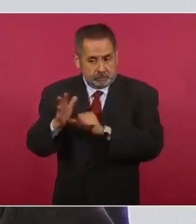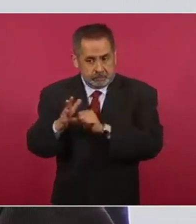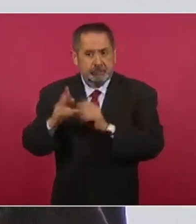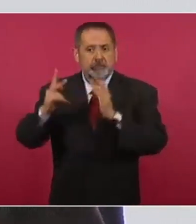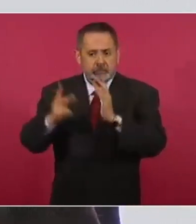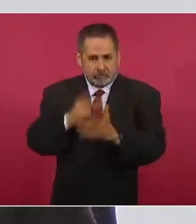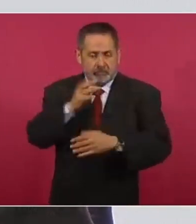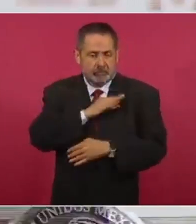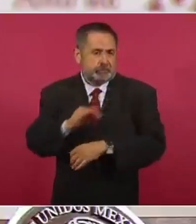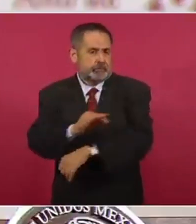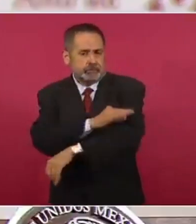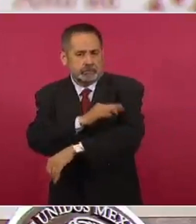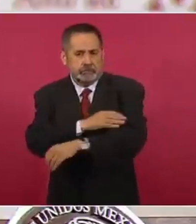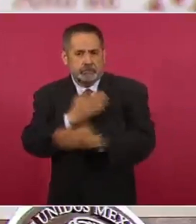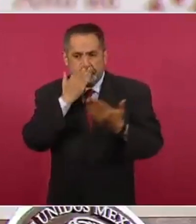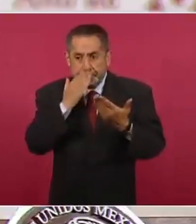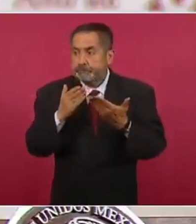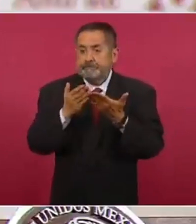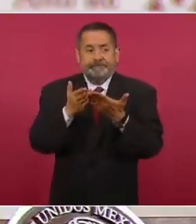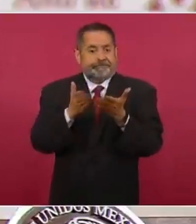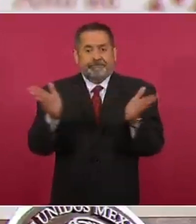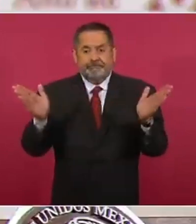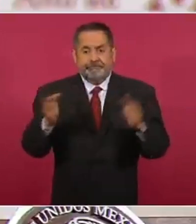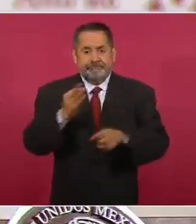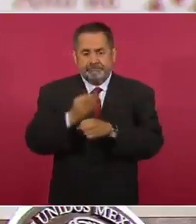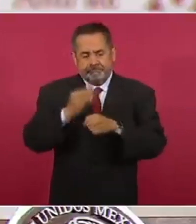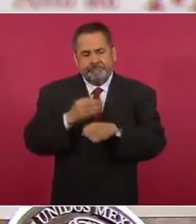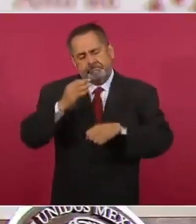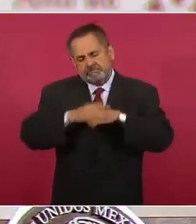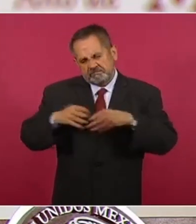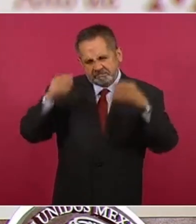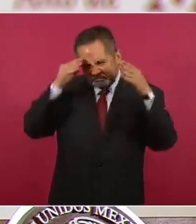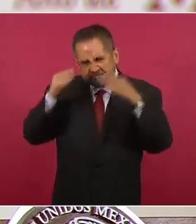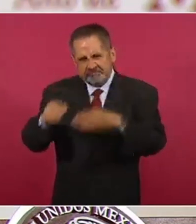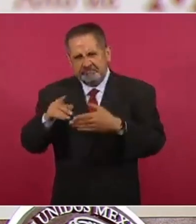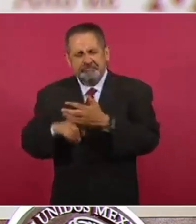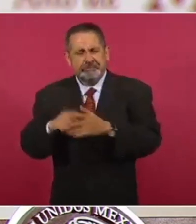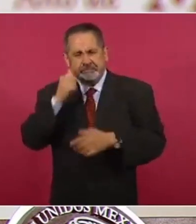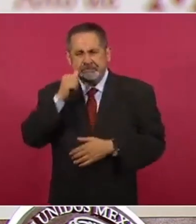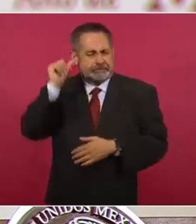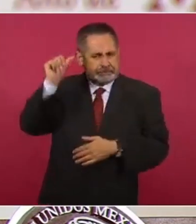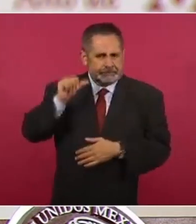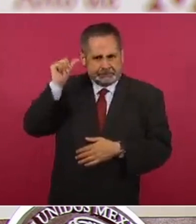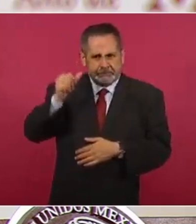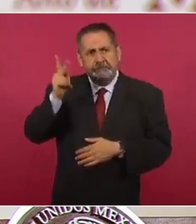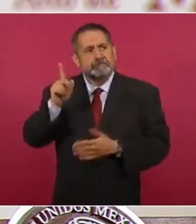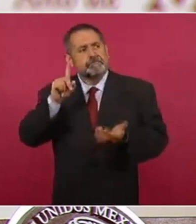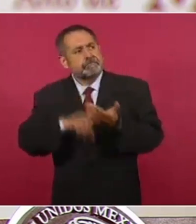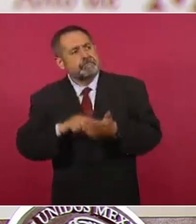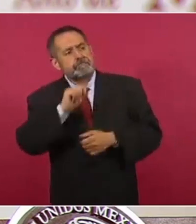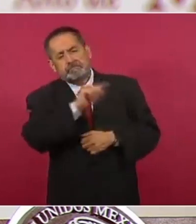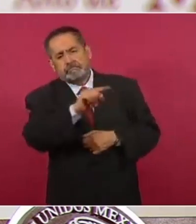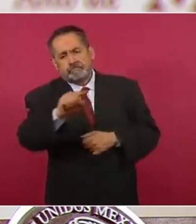que la vacunación cobit sigue abierta la fase más intensiva ejecutado durante el operativo abril pero en las unidades de salud